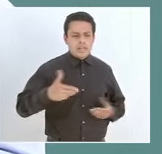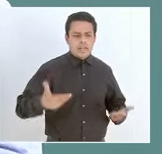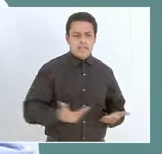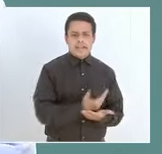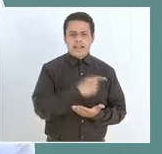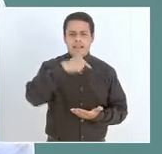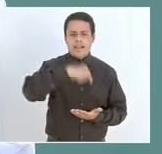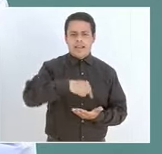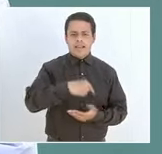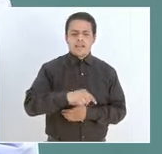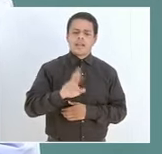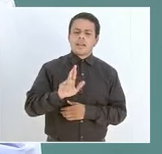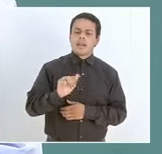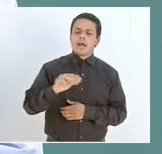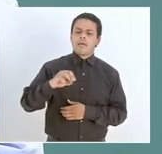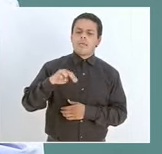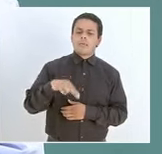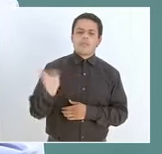Velarde.